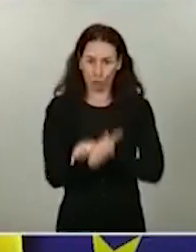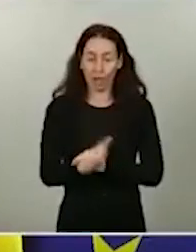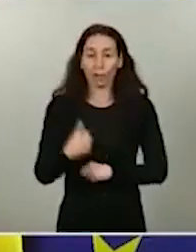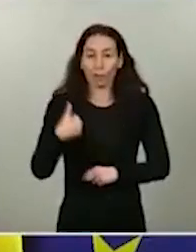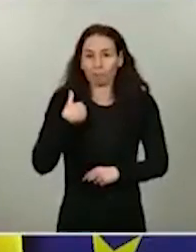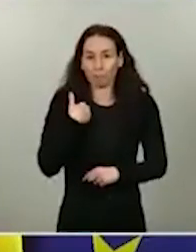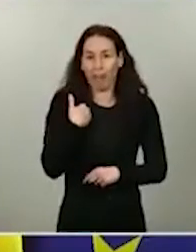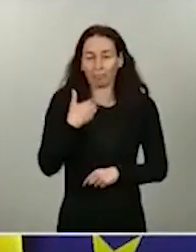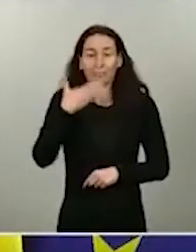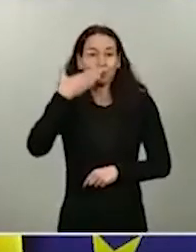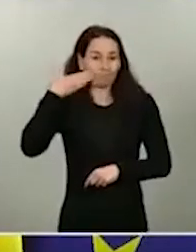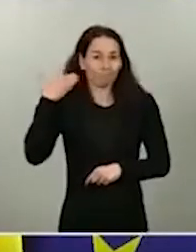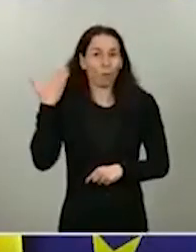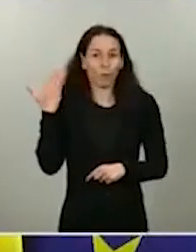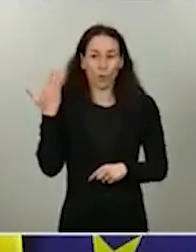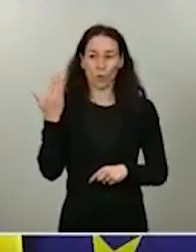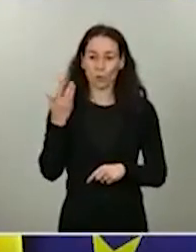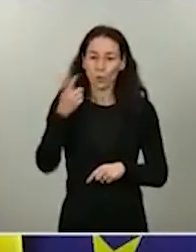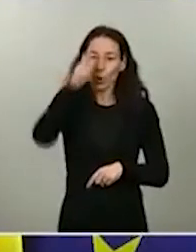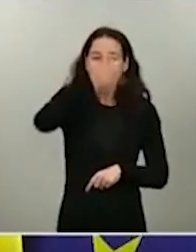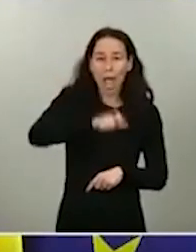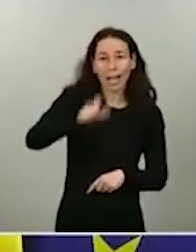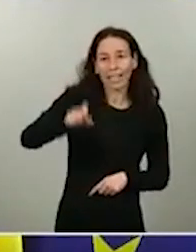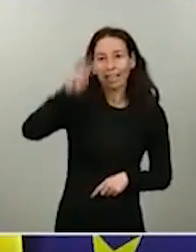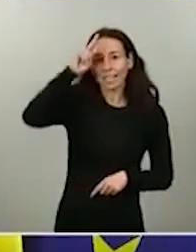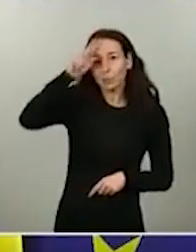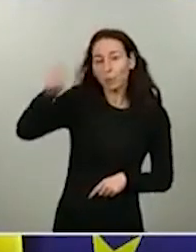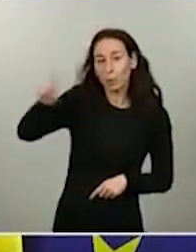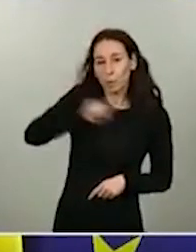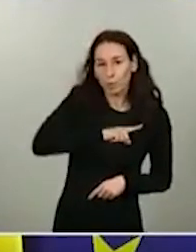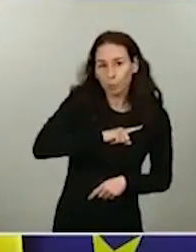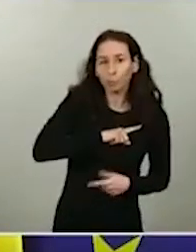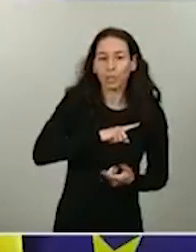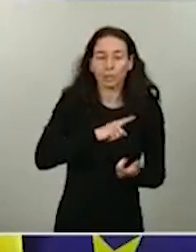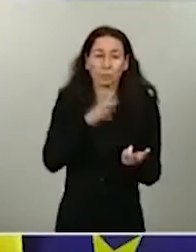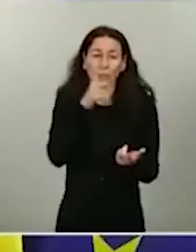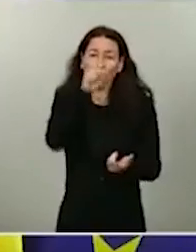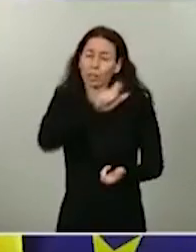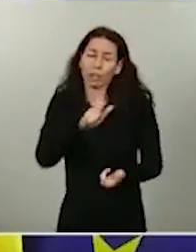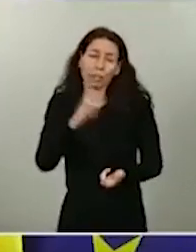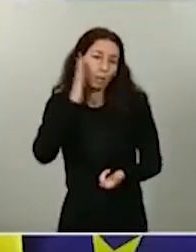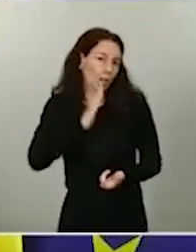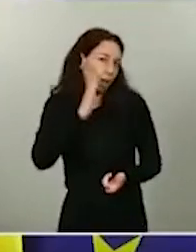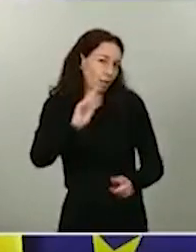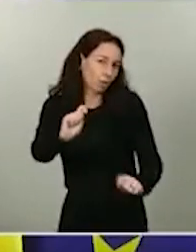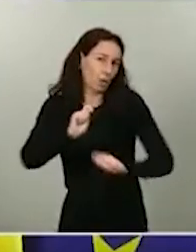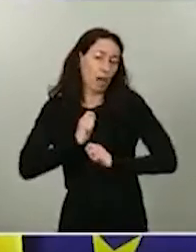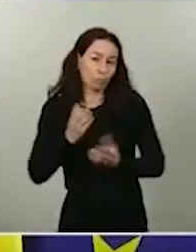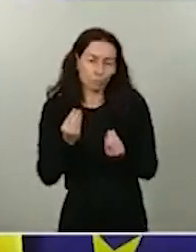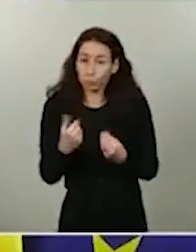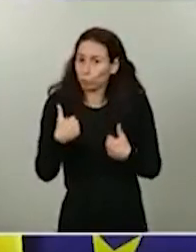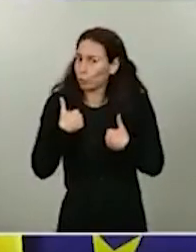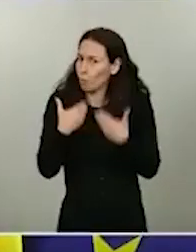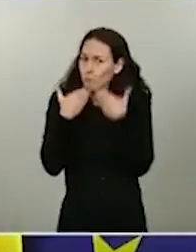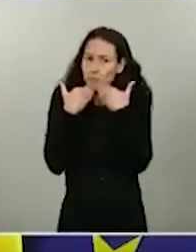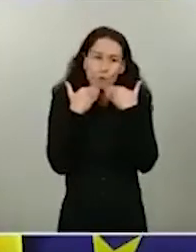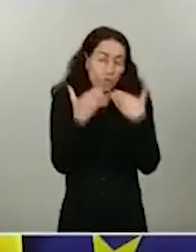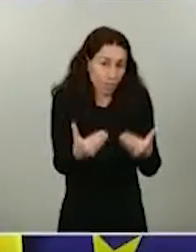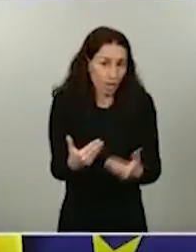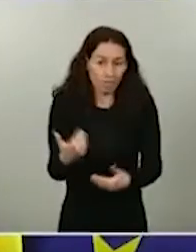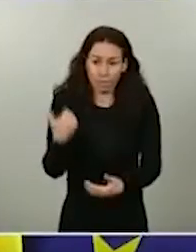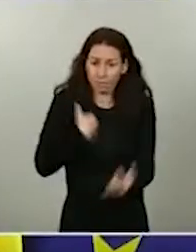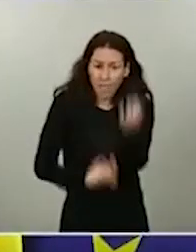se preocupe por mí en muchos casos con muchísimo cariño yo quiero agradecérselo a todos he recibido muchísimas cartas muchísimas